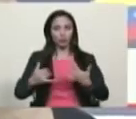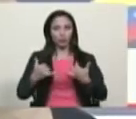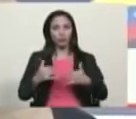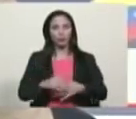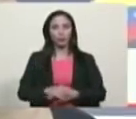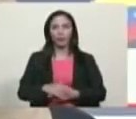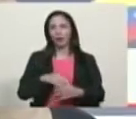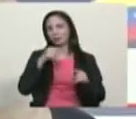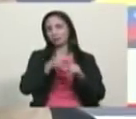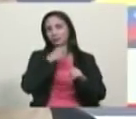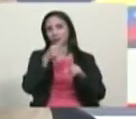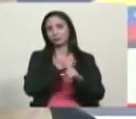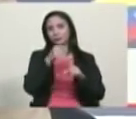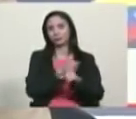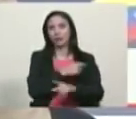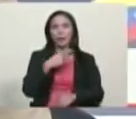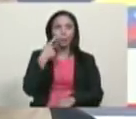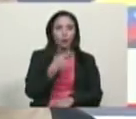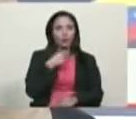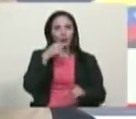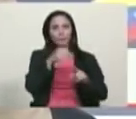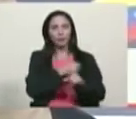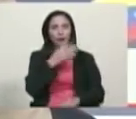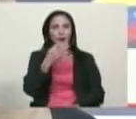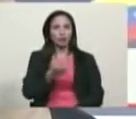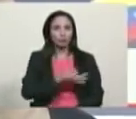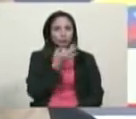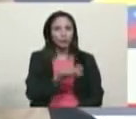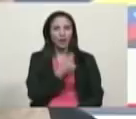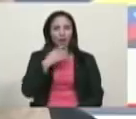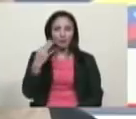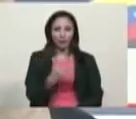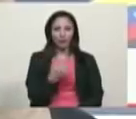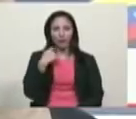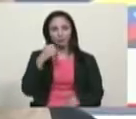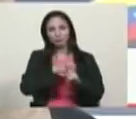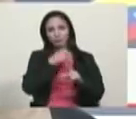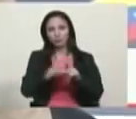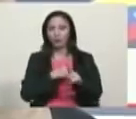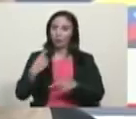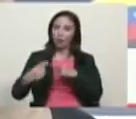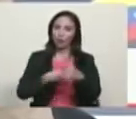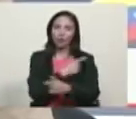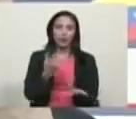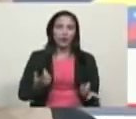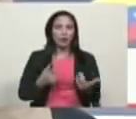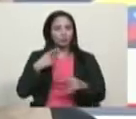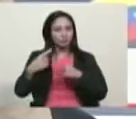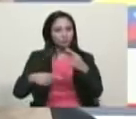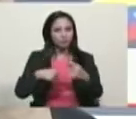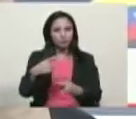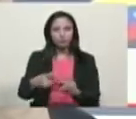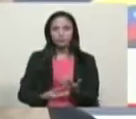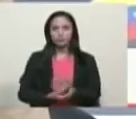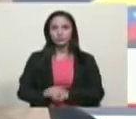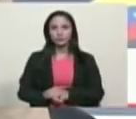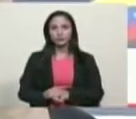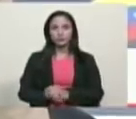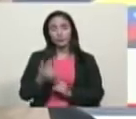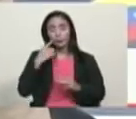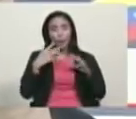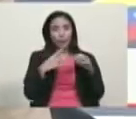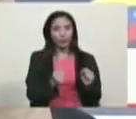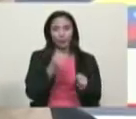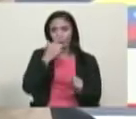lucha política, la lucha social, la lucha por la verdad es una lucha diaria, permanente. Lo hemos